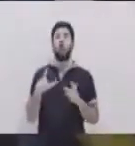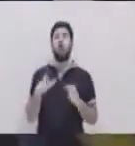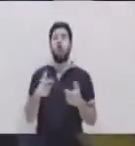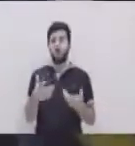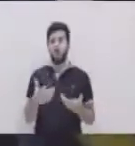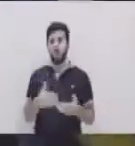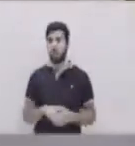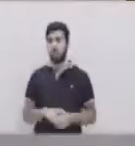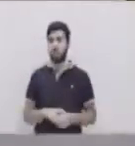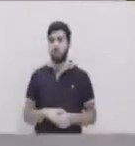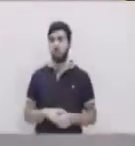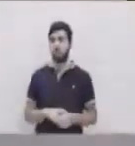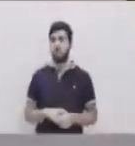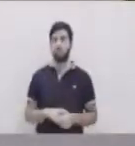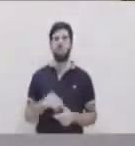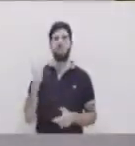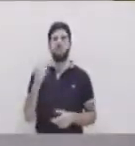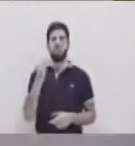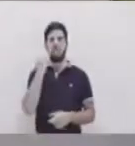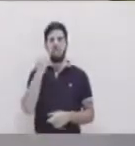el intercostal?